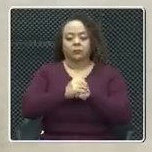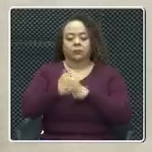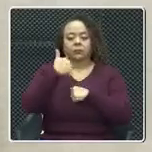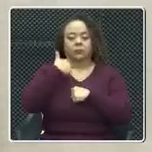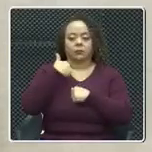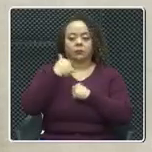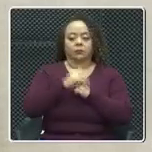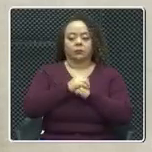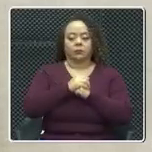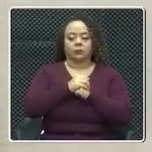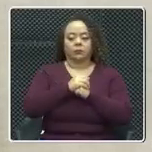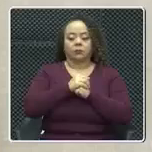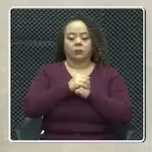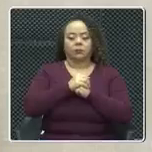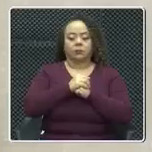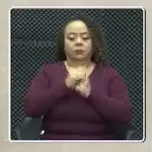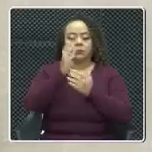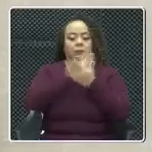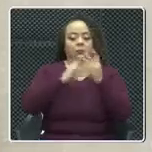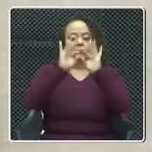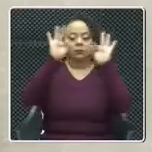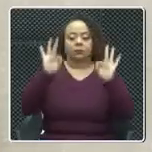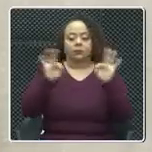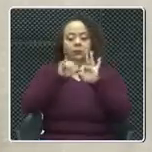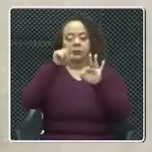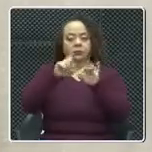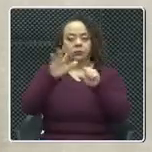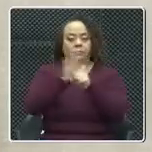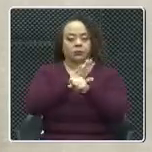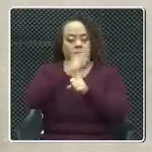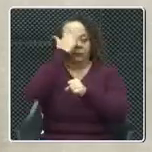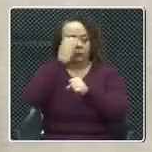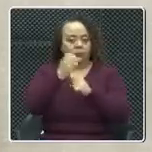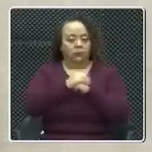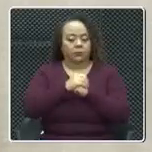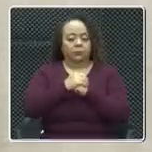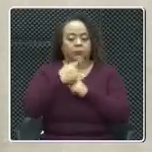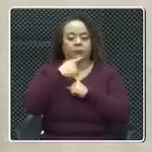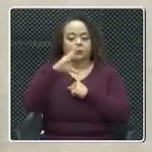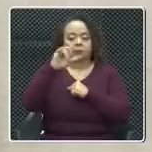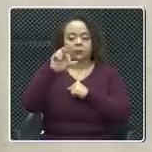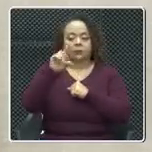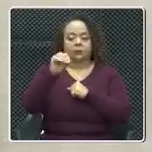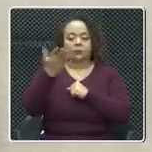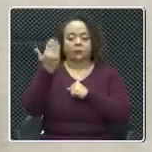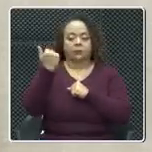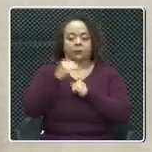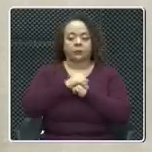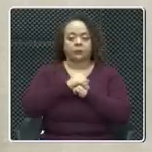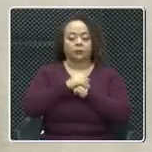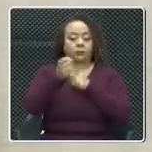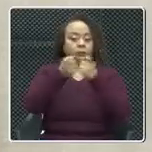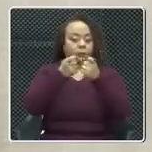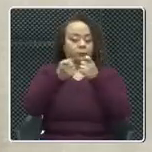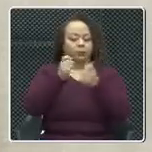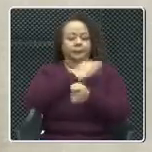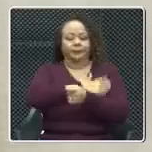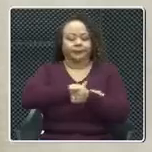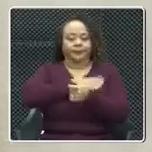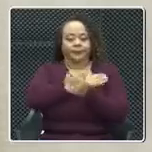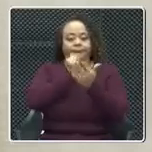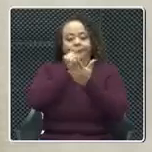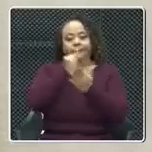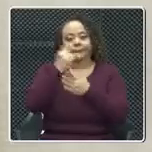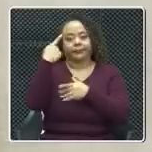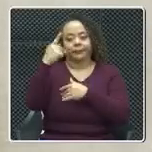Tiene ciertos formularios que hay que llenar, claro. porque lo que decía Caro ahora, la investigación